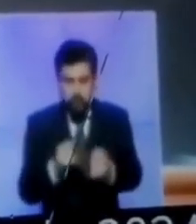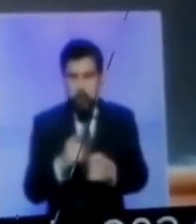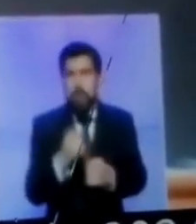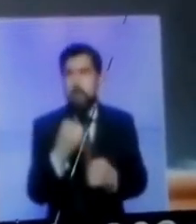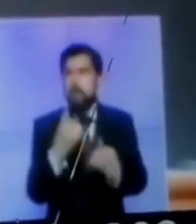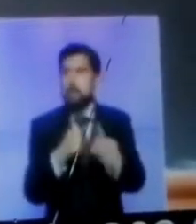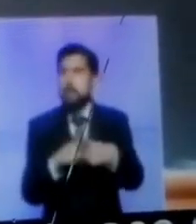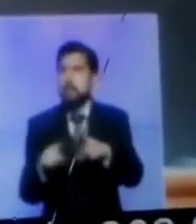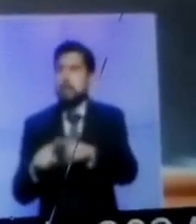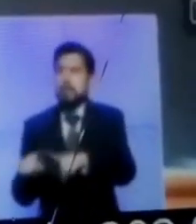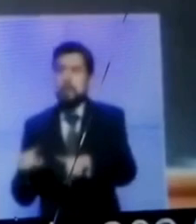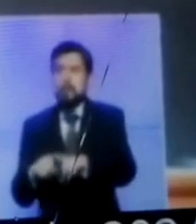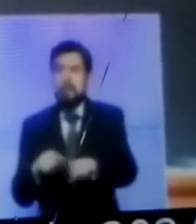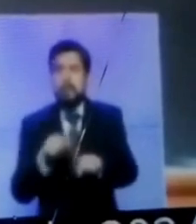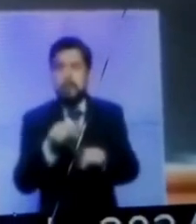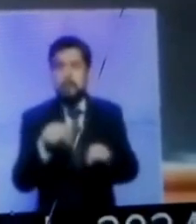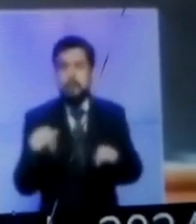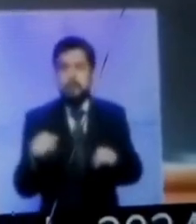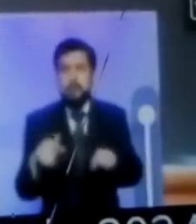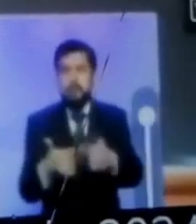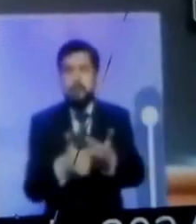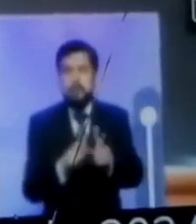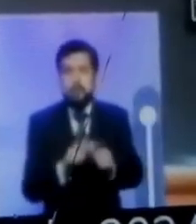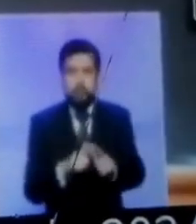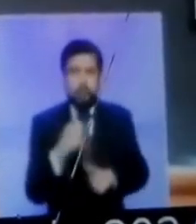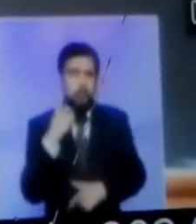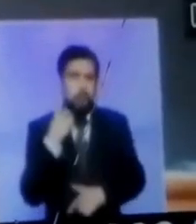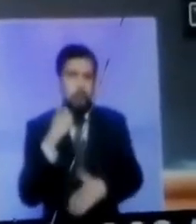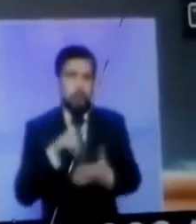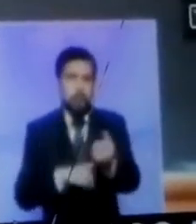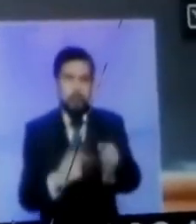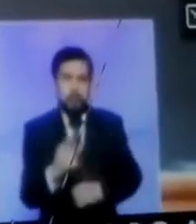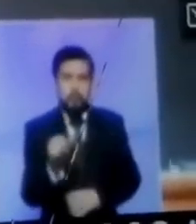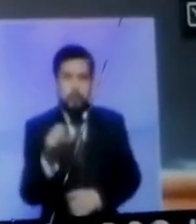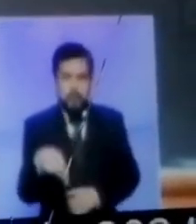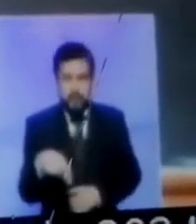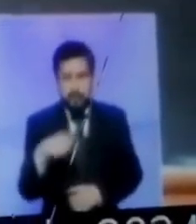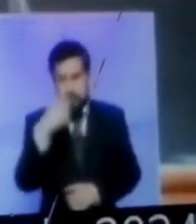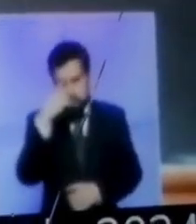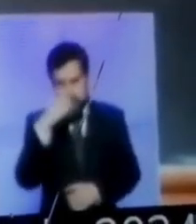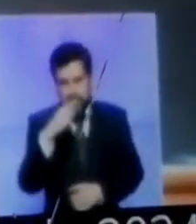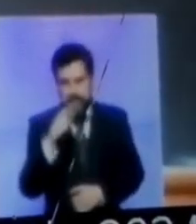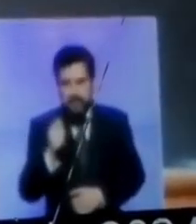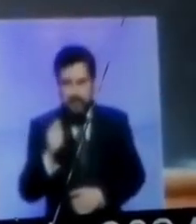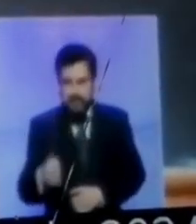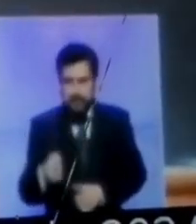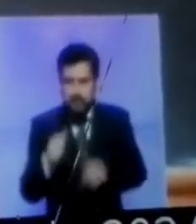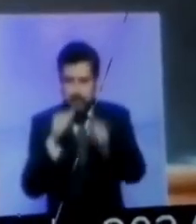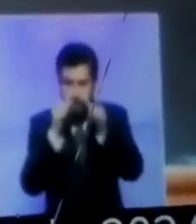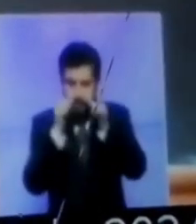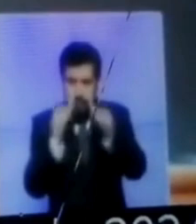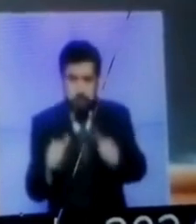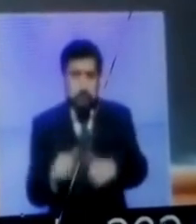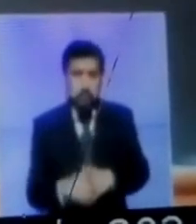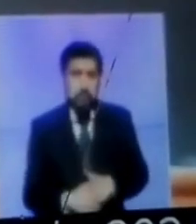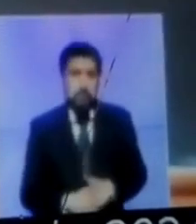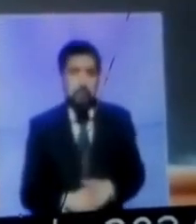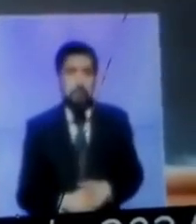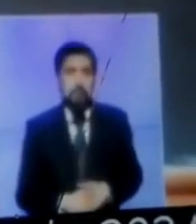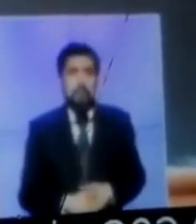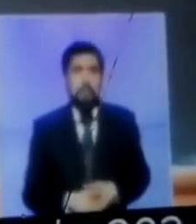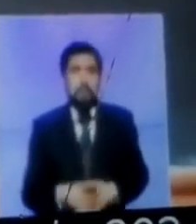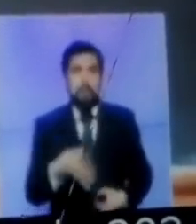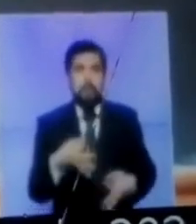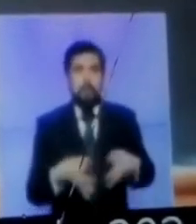los órganos de dirigencia del partido Acción Nacional para los efectos precisados en la ejecutoria en el